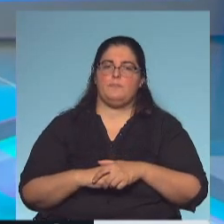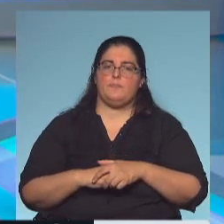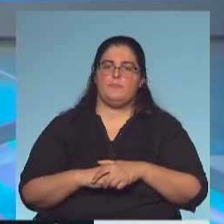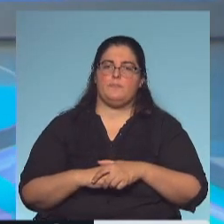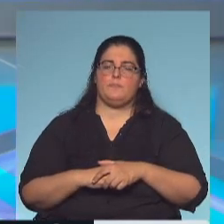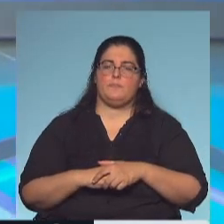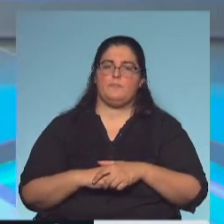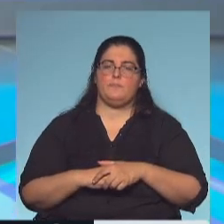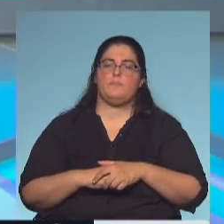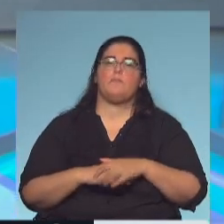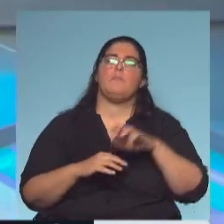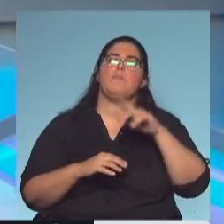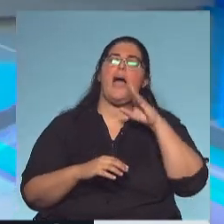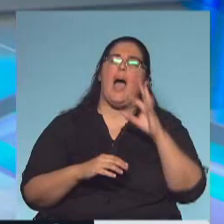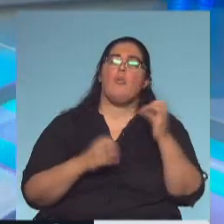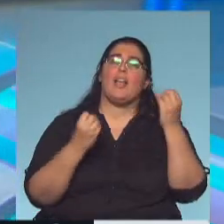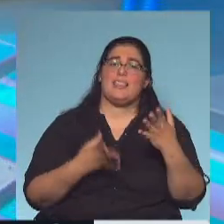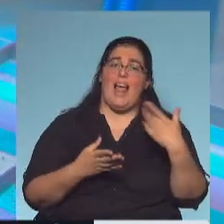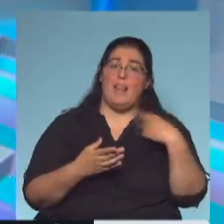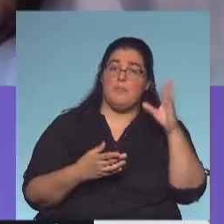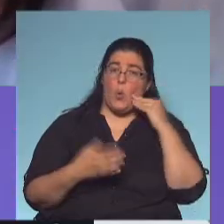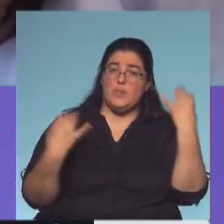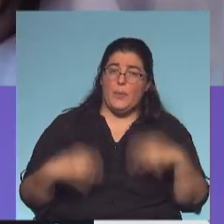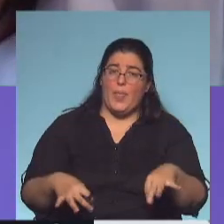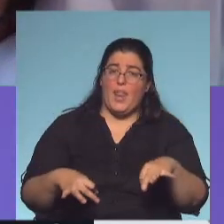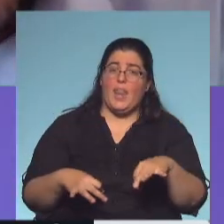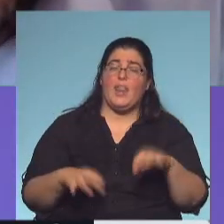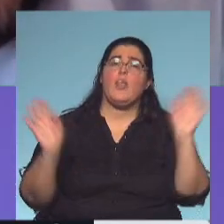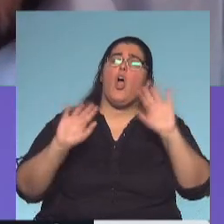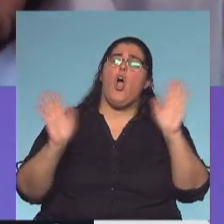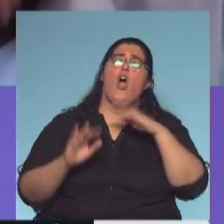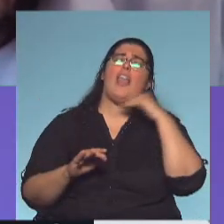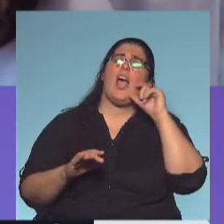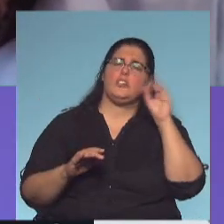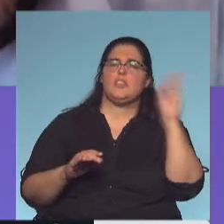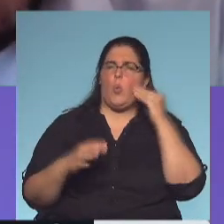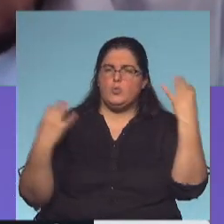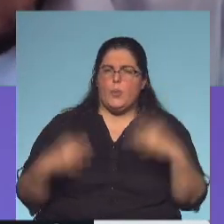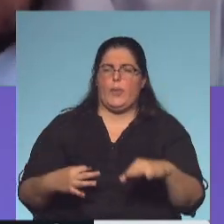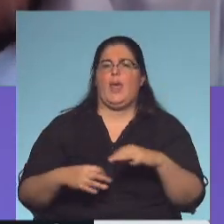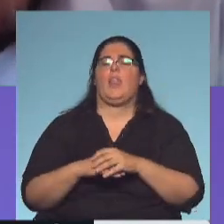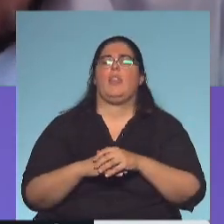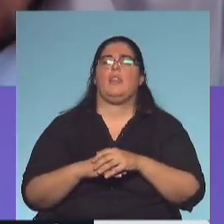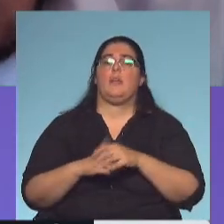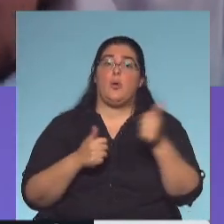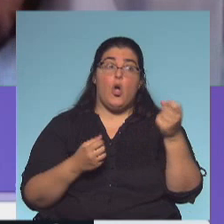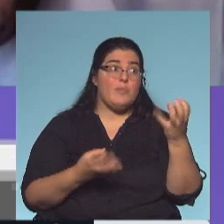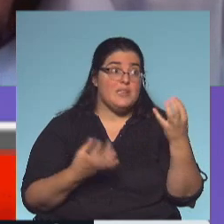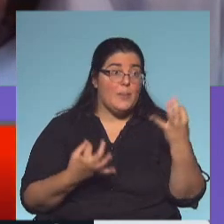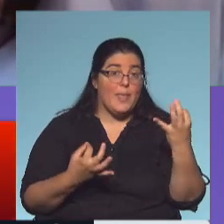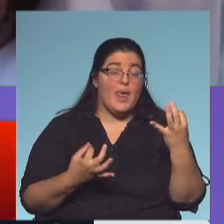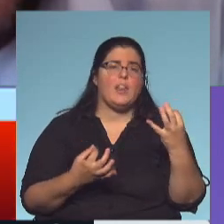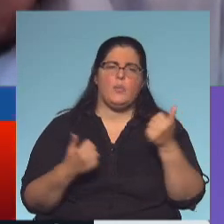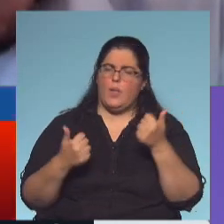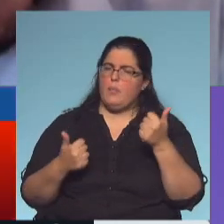Paulo, ¿cómo te va? Soy José Nathanson, ¿me escuchás bien? Hola José, sí, te escucho muy bien. ¿Cómo estás? ¿Bien? Bien,